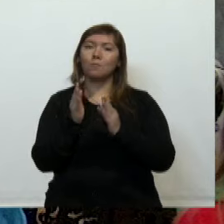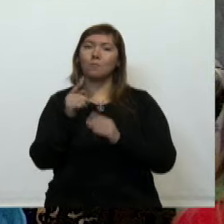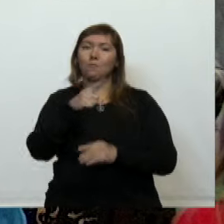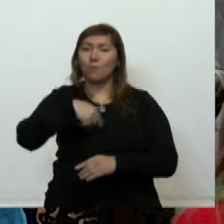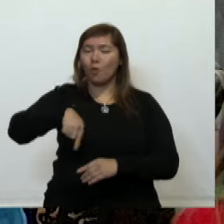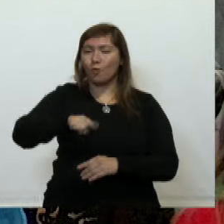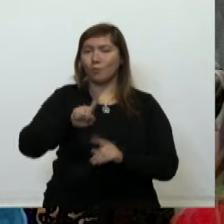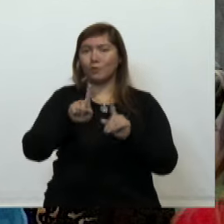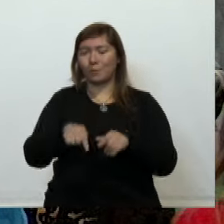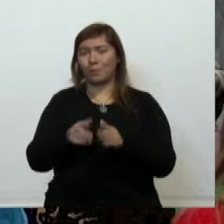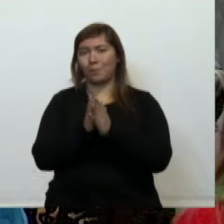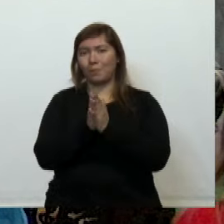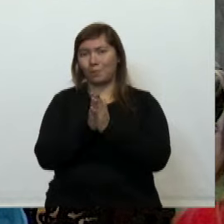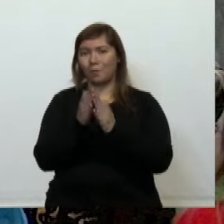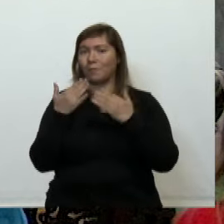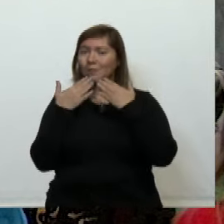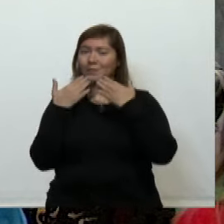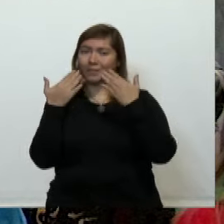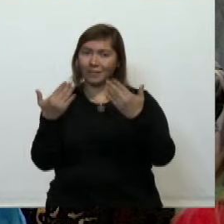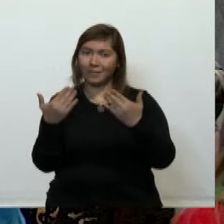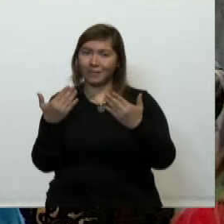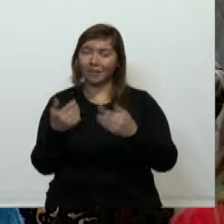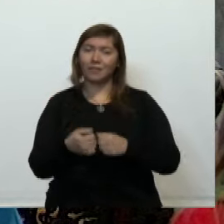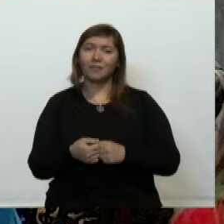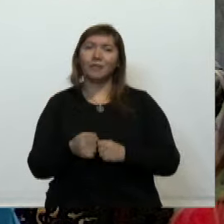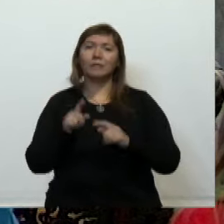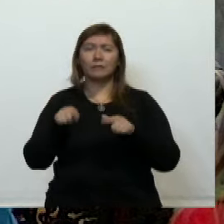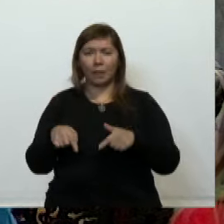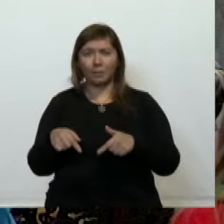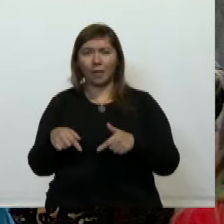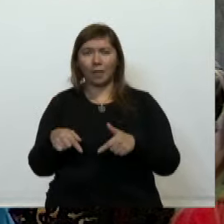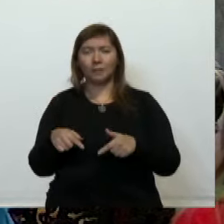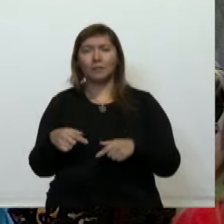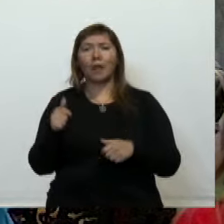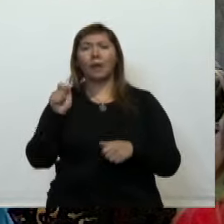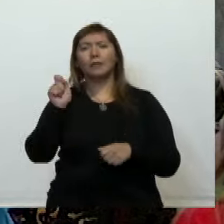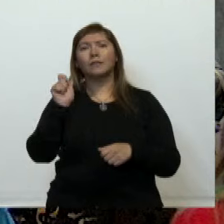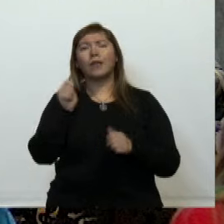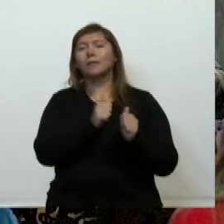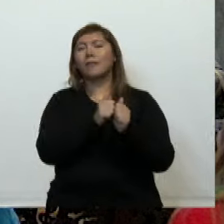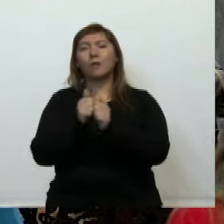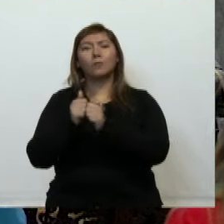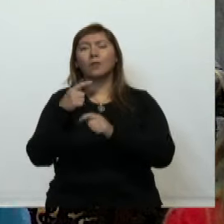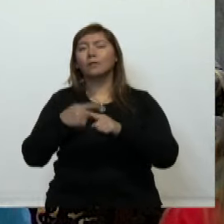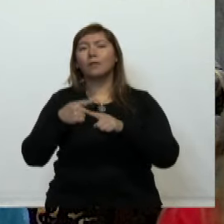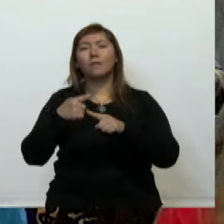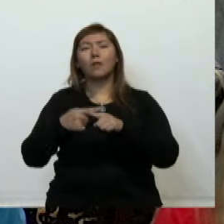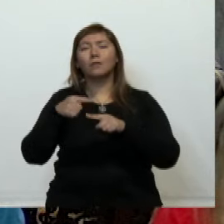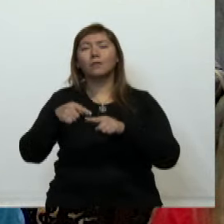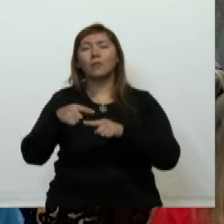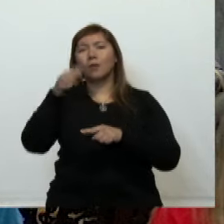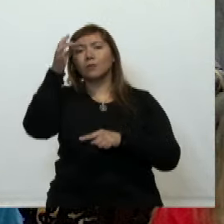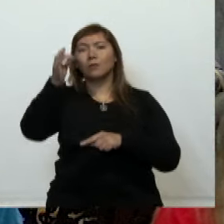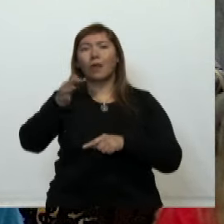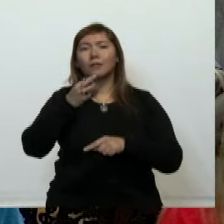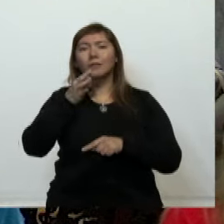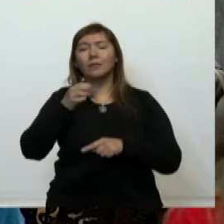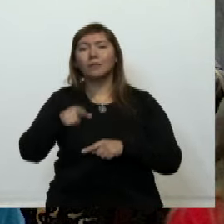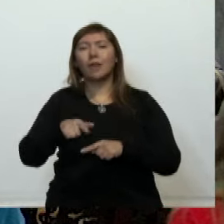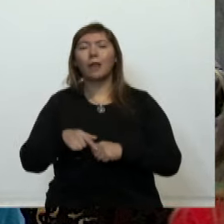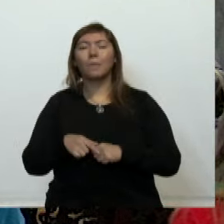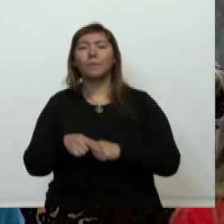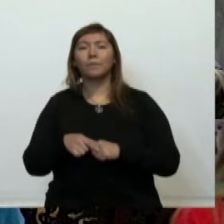Muchas gracias. Y queremos agradecer enormemente a quienes acompañan hoy la celebración de esta Eucaristía de la Parroquia Misericordia